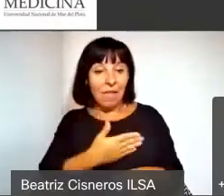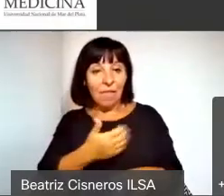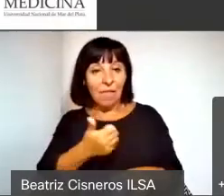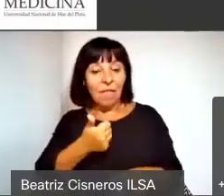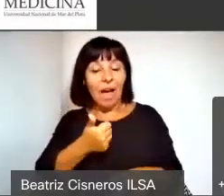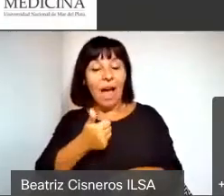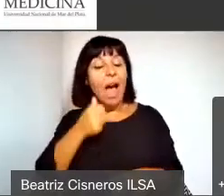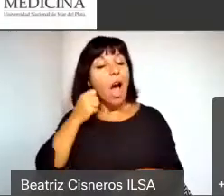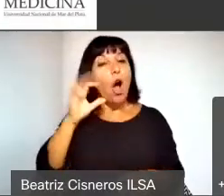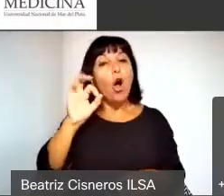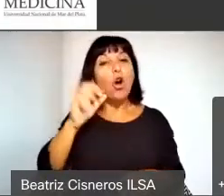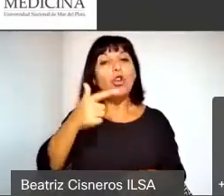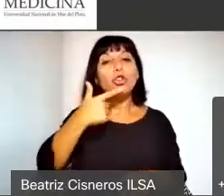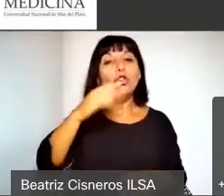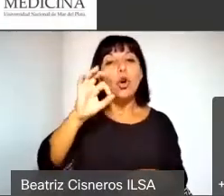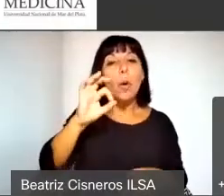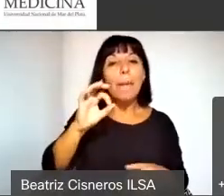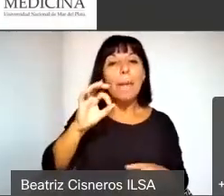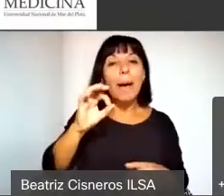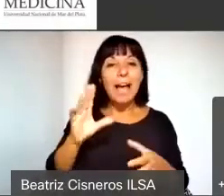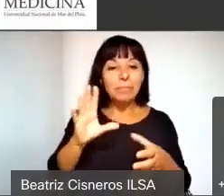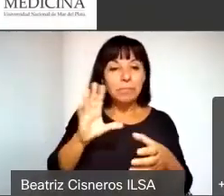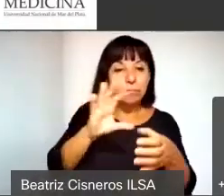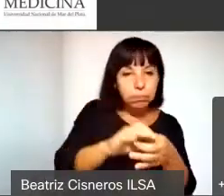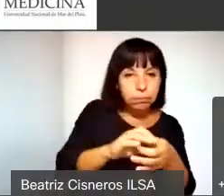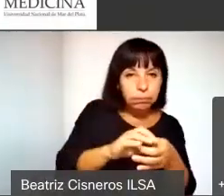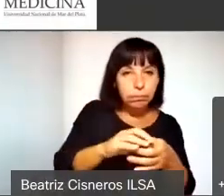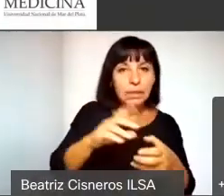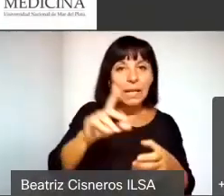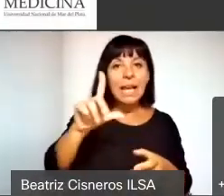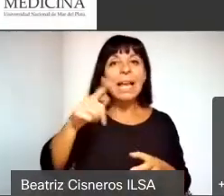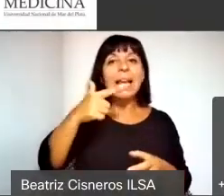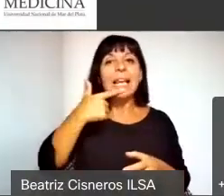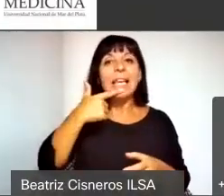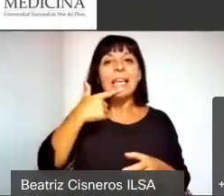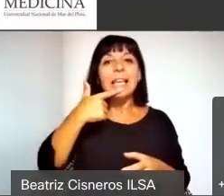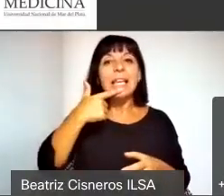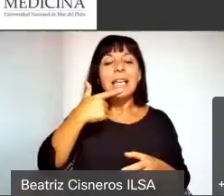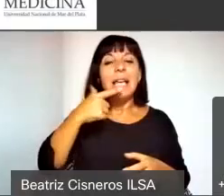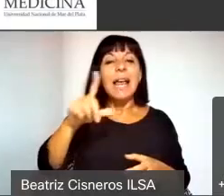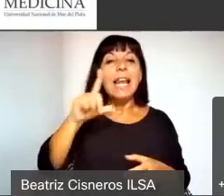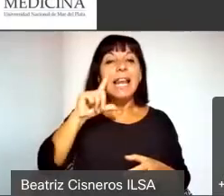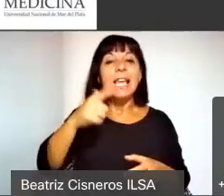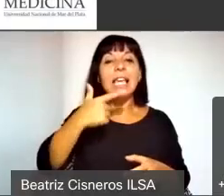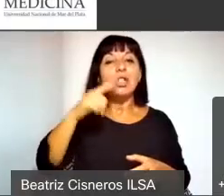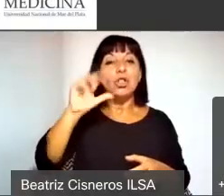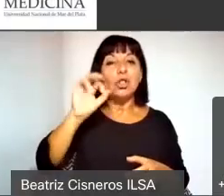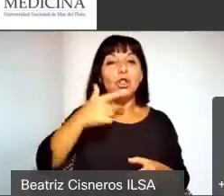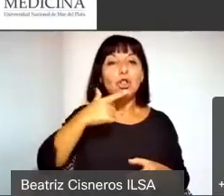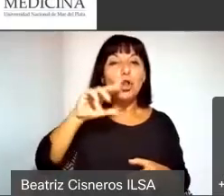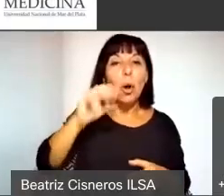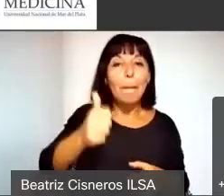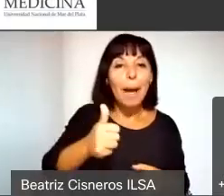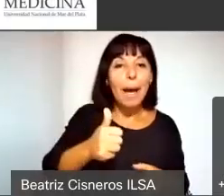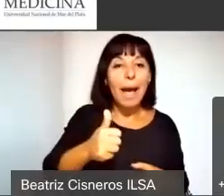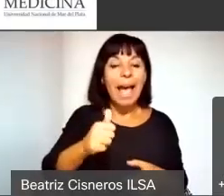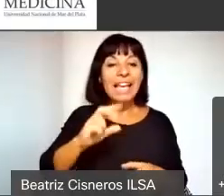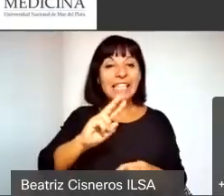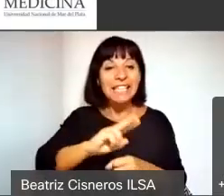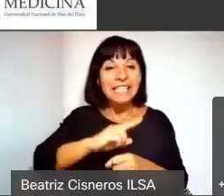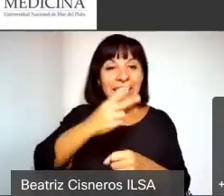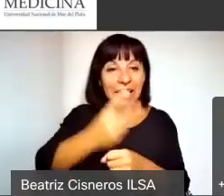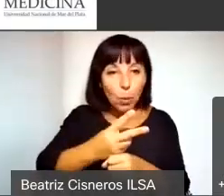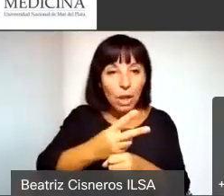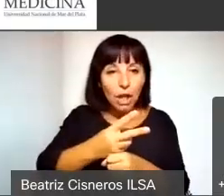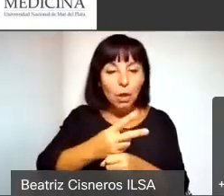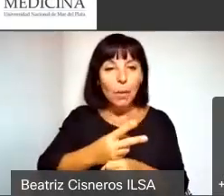fusionar un lisosoma y va a formar lo que se conoce, aquí lo estoy mostrando con el cursor, un lisosoma secundario,